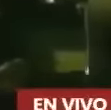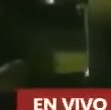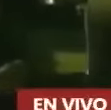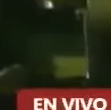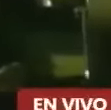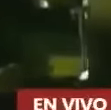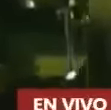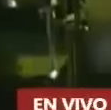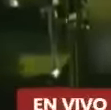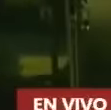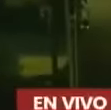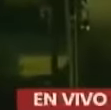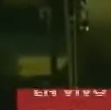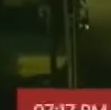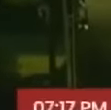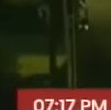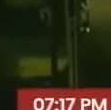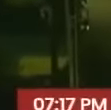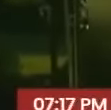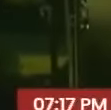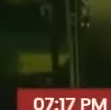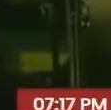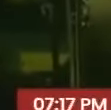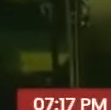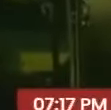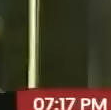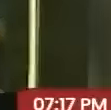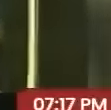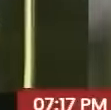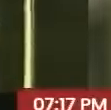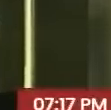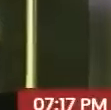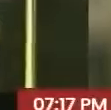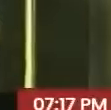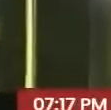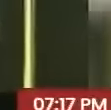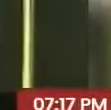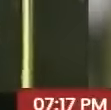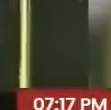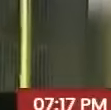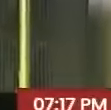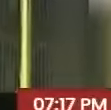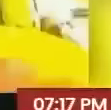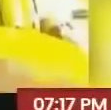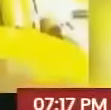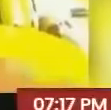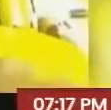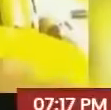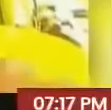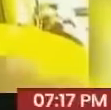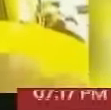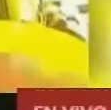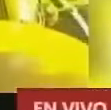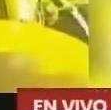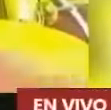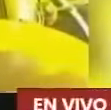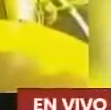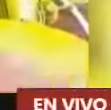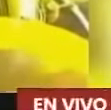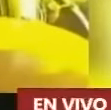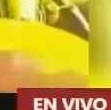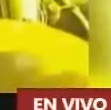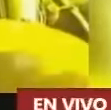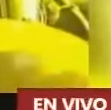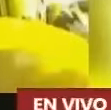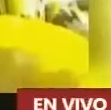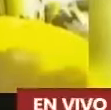Para mí es un padre, un hermano, un gurú. No es el Genghis Khan, no es el Kublai Khan.